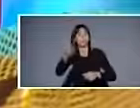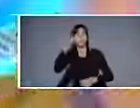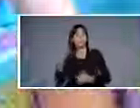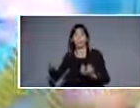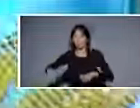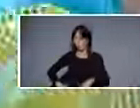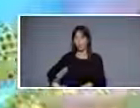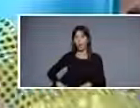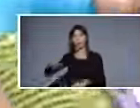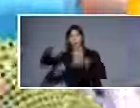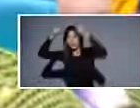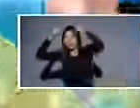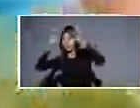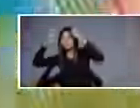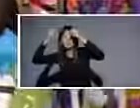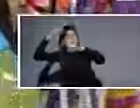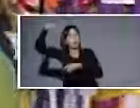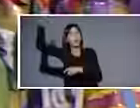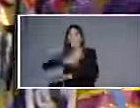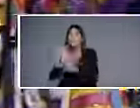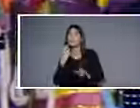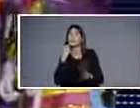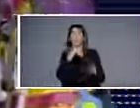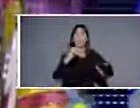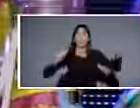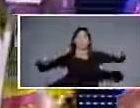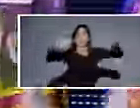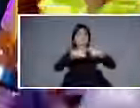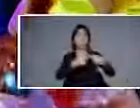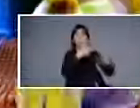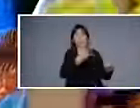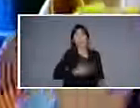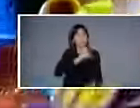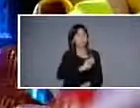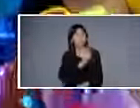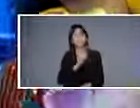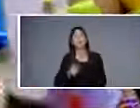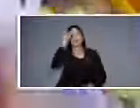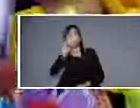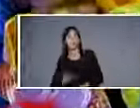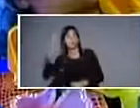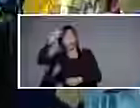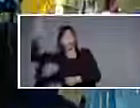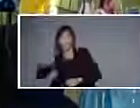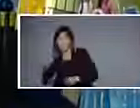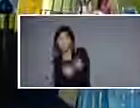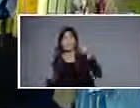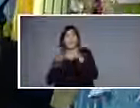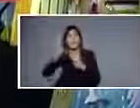tratan el copago, pues lo pagan ya carajo. Si tu enfermedad es cara, la de rey es prioritaria.